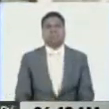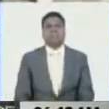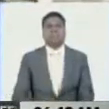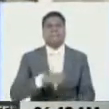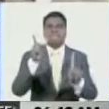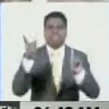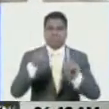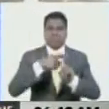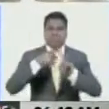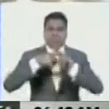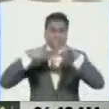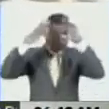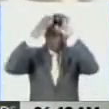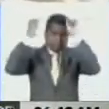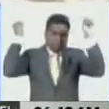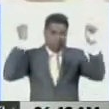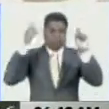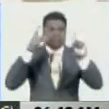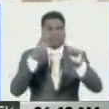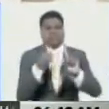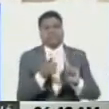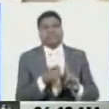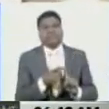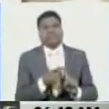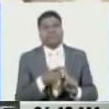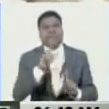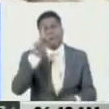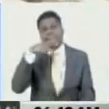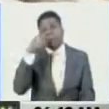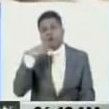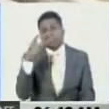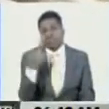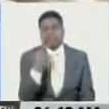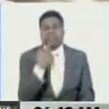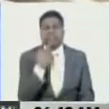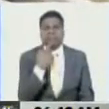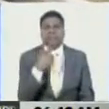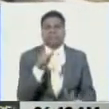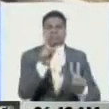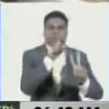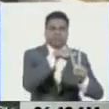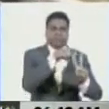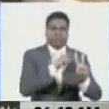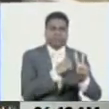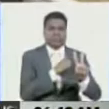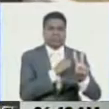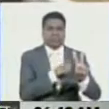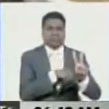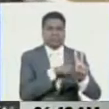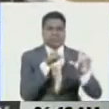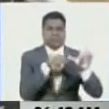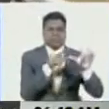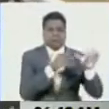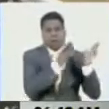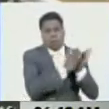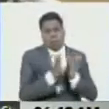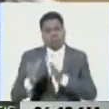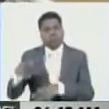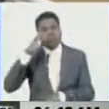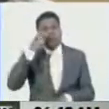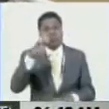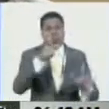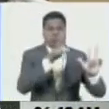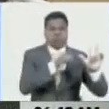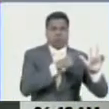diplomática, en materia política, en materia de la organización popular y de los